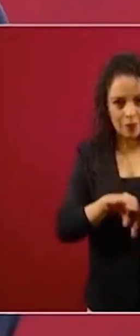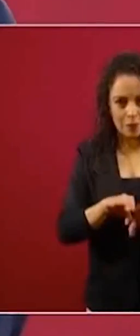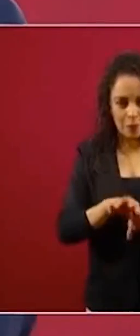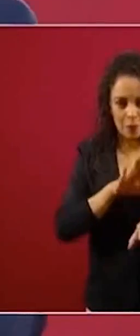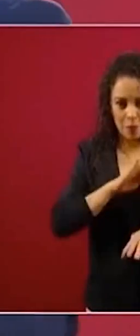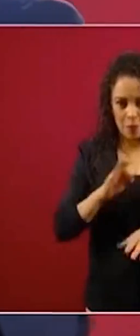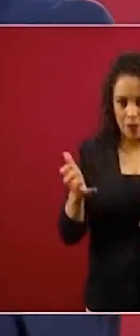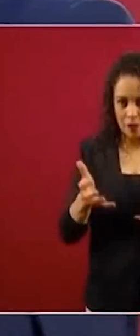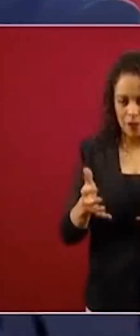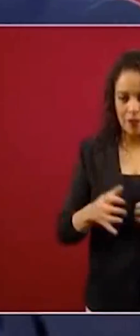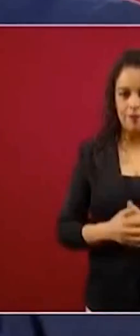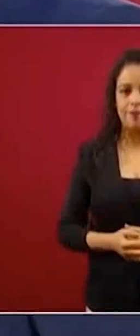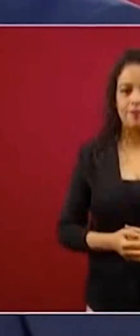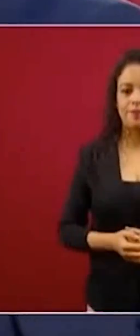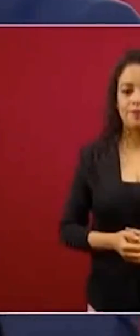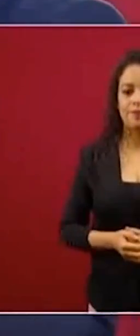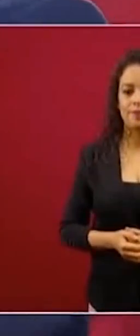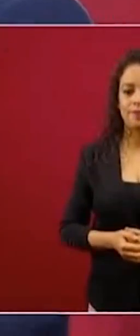qué no